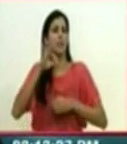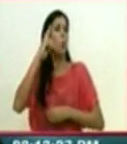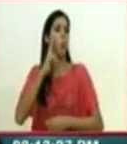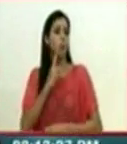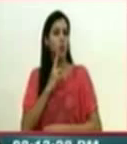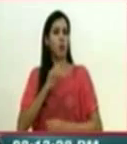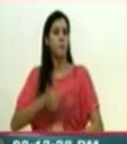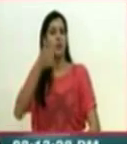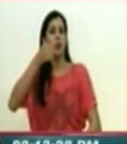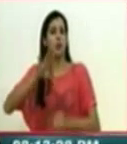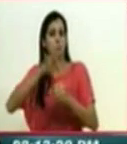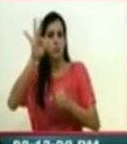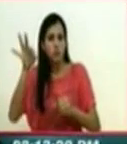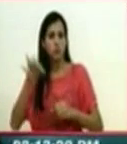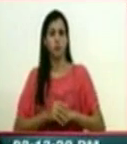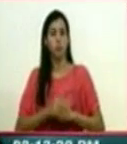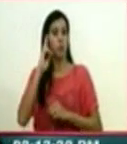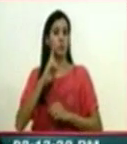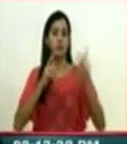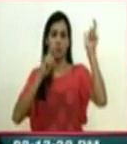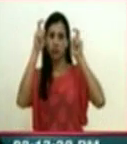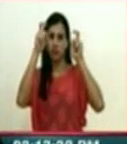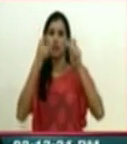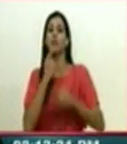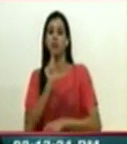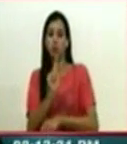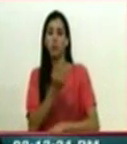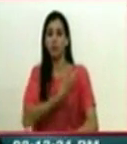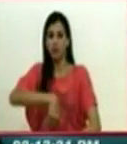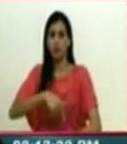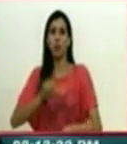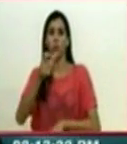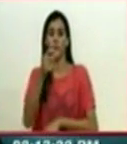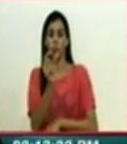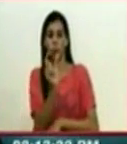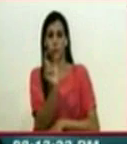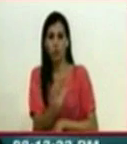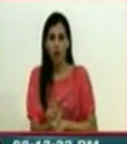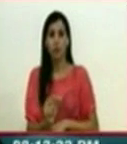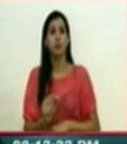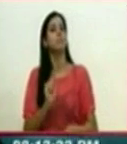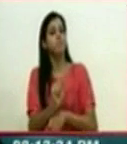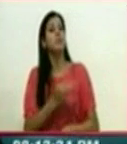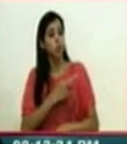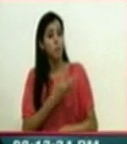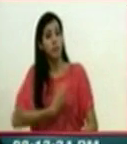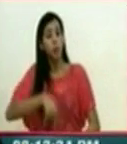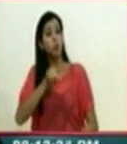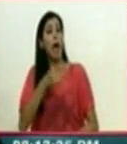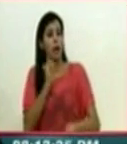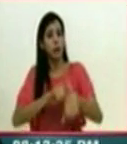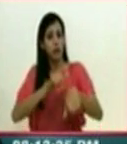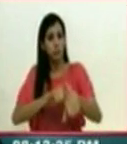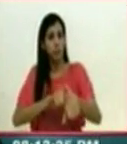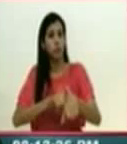el mayor espíritu bolivariano y chavista, se lo digo al presidente de Guyana. Presidente, está a tiempo usted